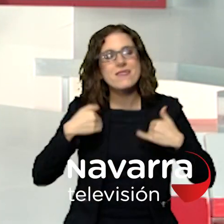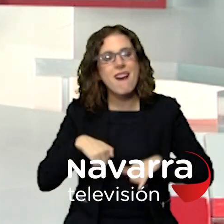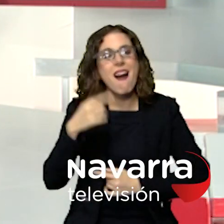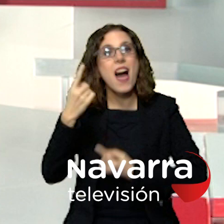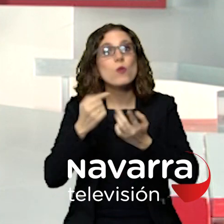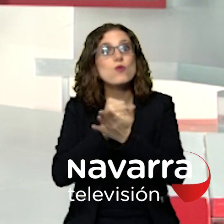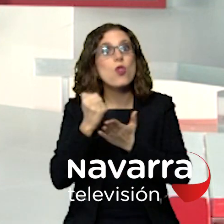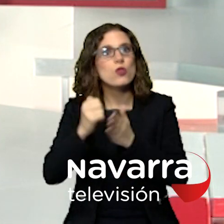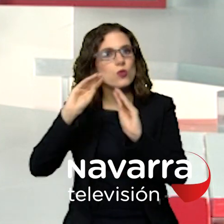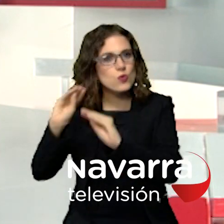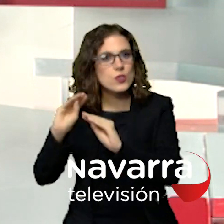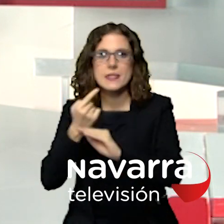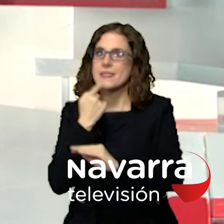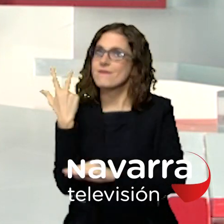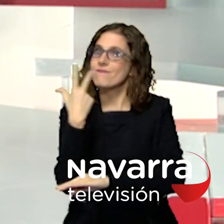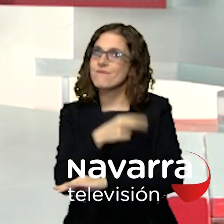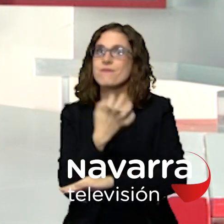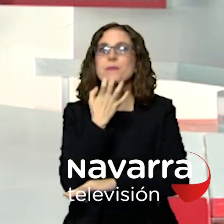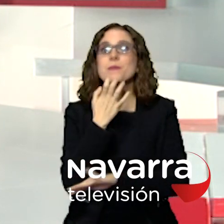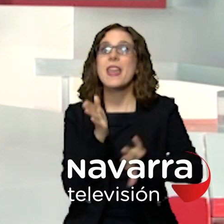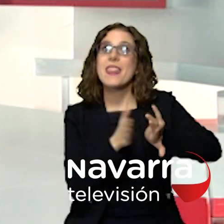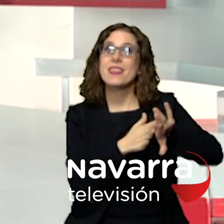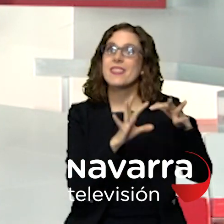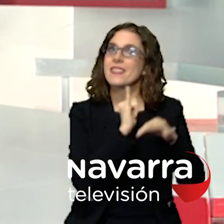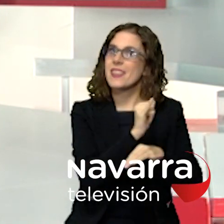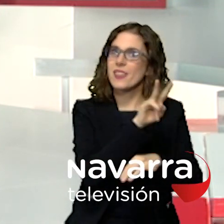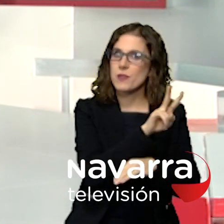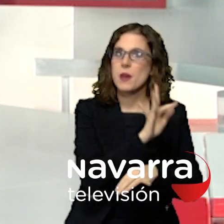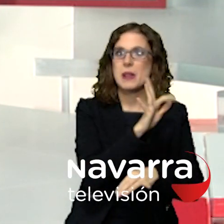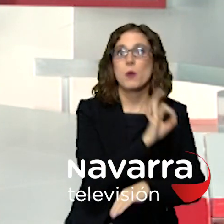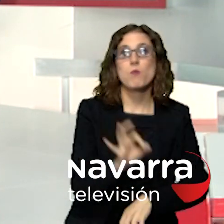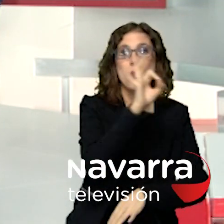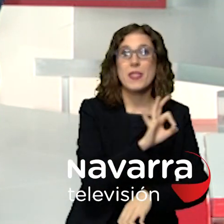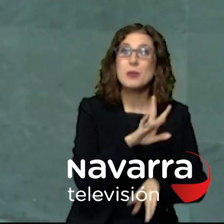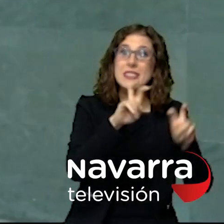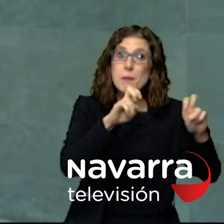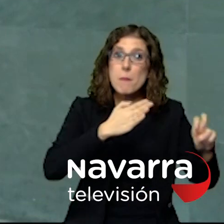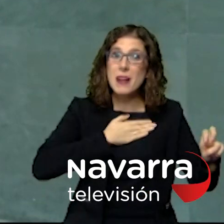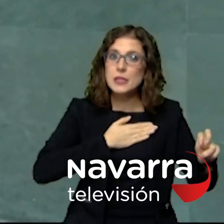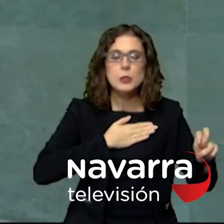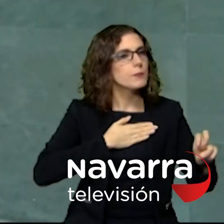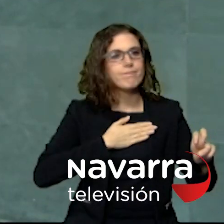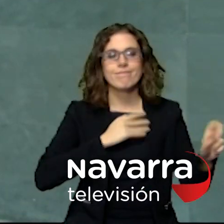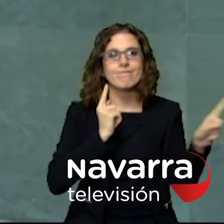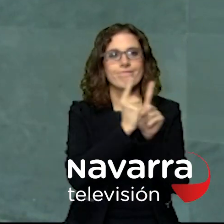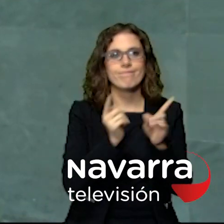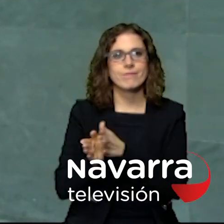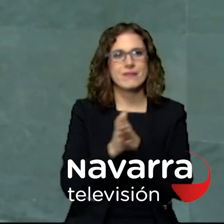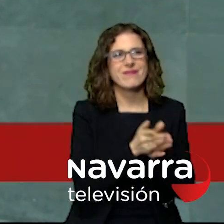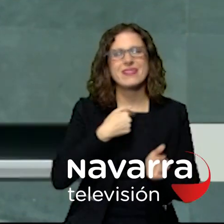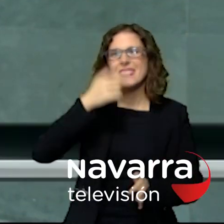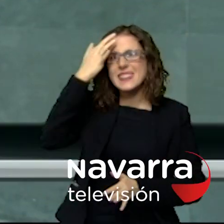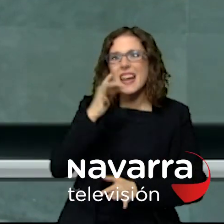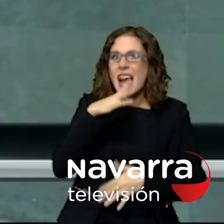camino porque izquierda y Podemos contrarios a la modificación del impuesto del patrimonio. No creemos que sea el momento